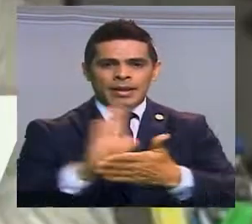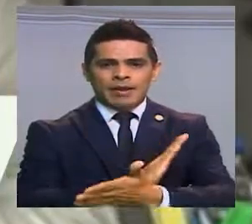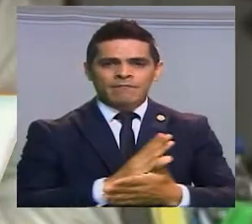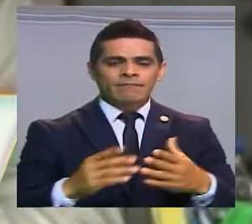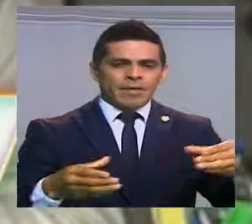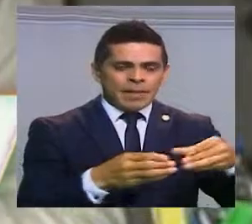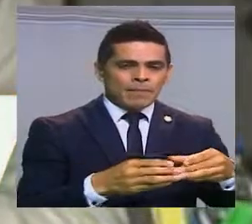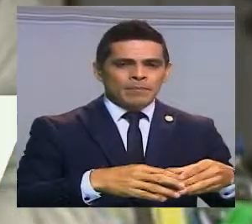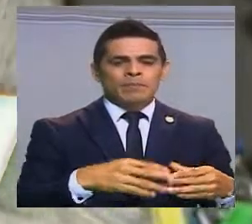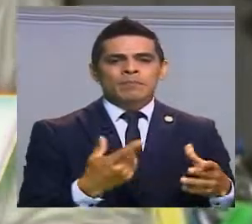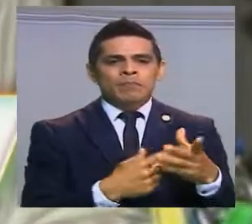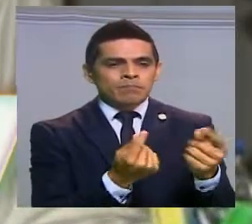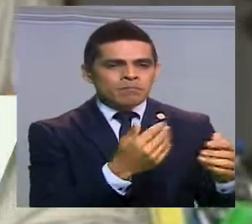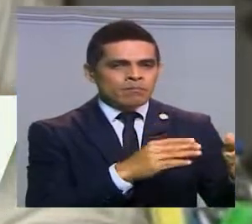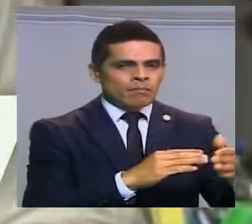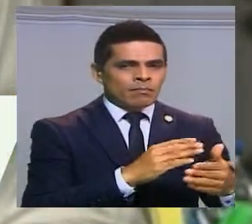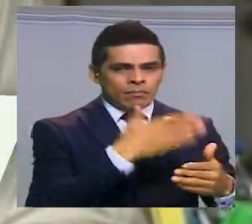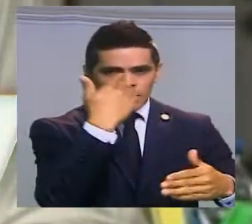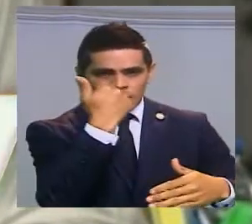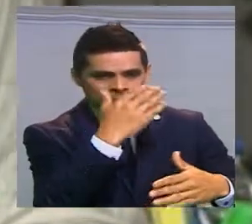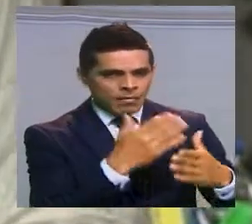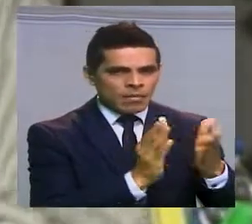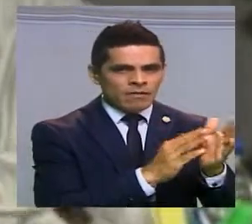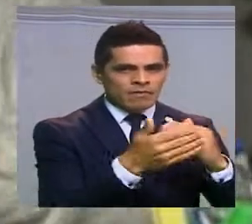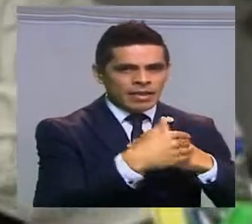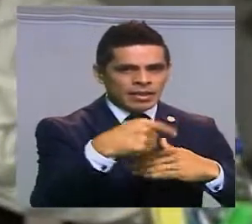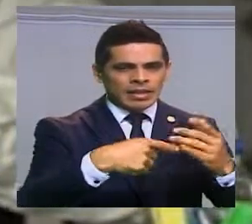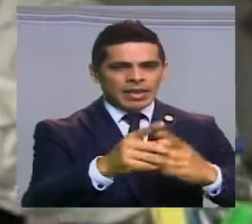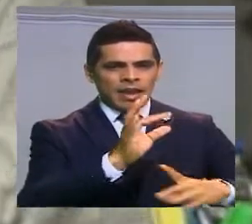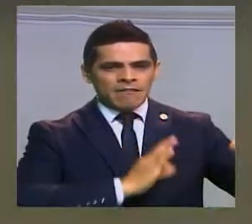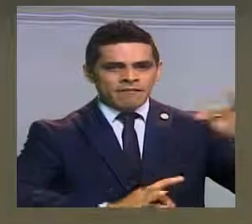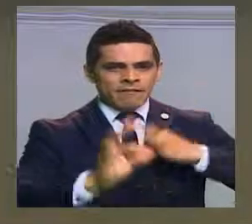mafias internas y externas que afectan la economía venezolana.